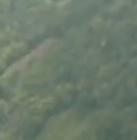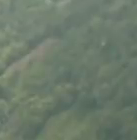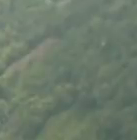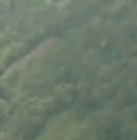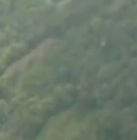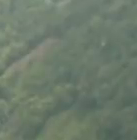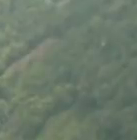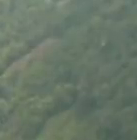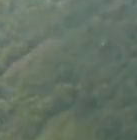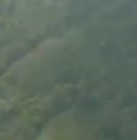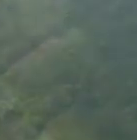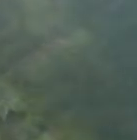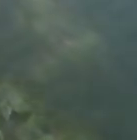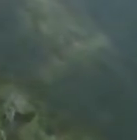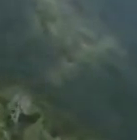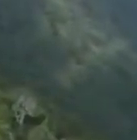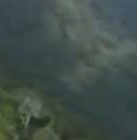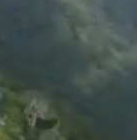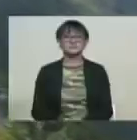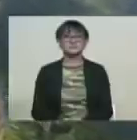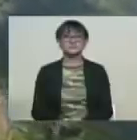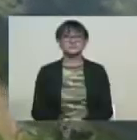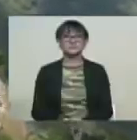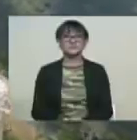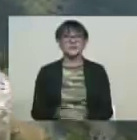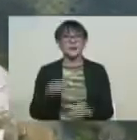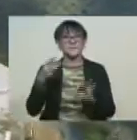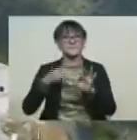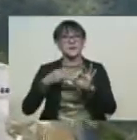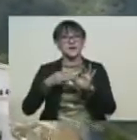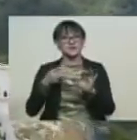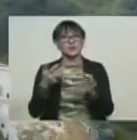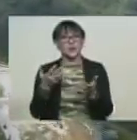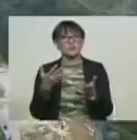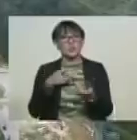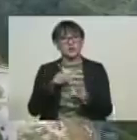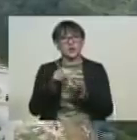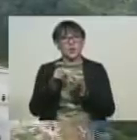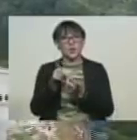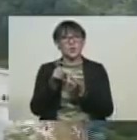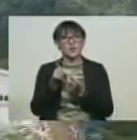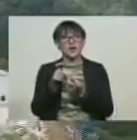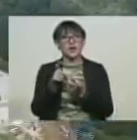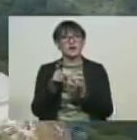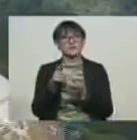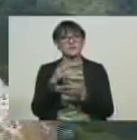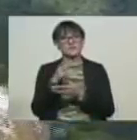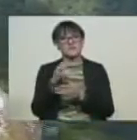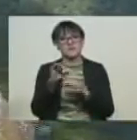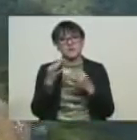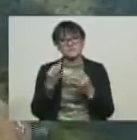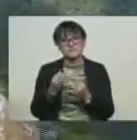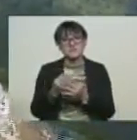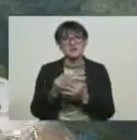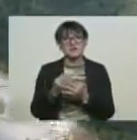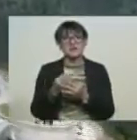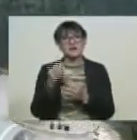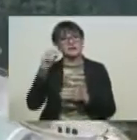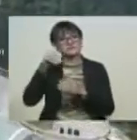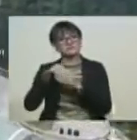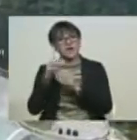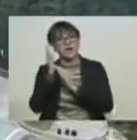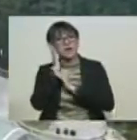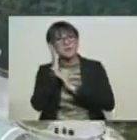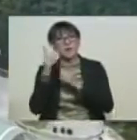Correcto. En Petro renta las dos habitaciones. Parte de la familia se queda en esta habitación, la otra parte de la familia en la